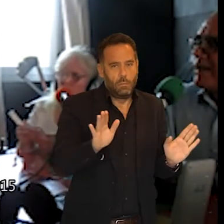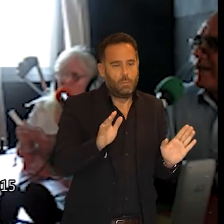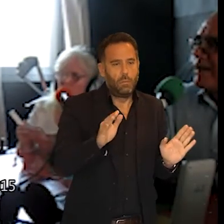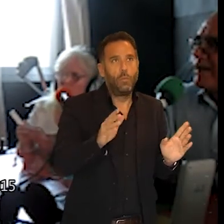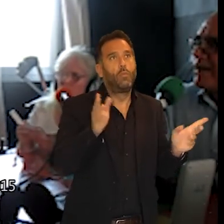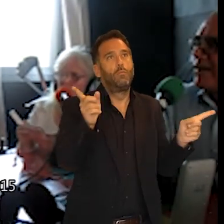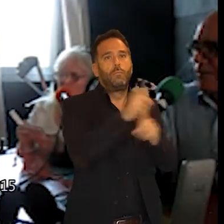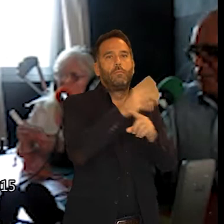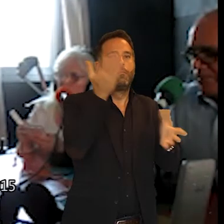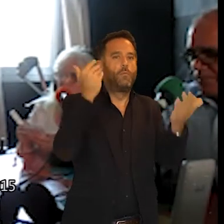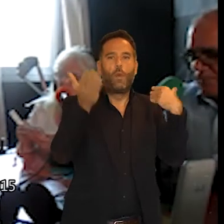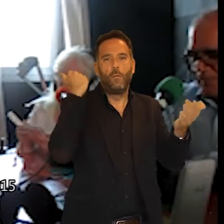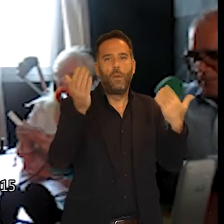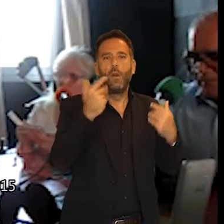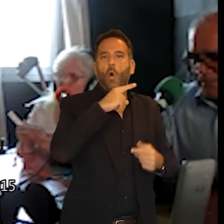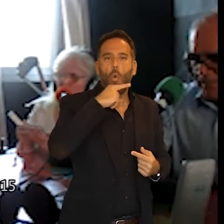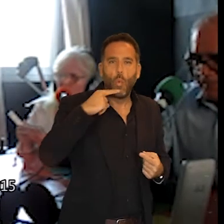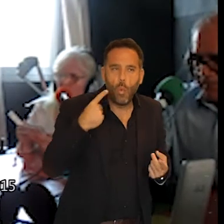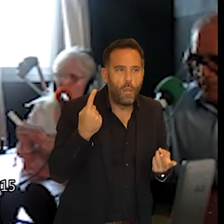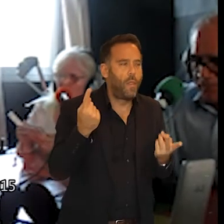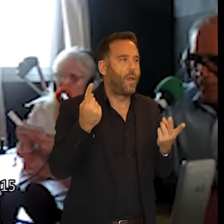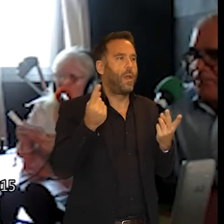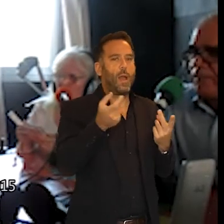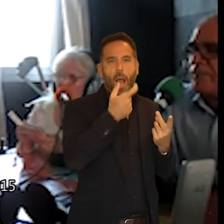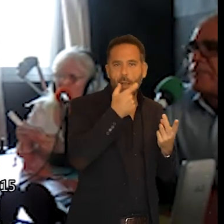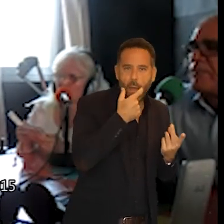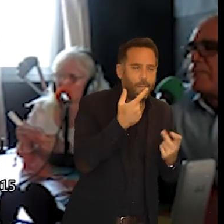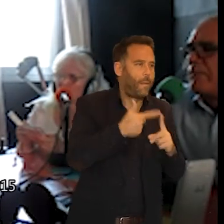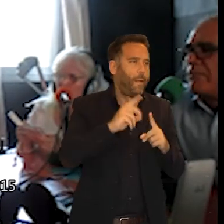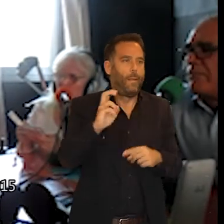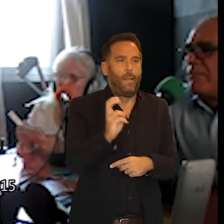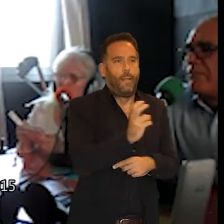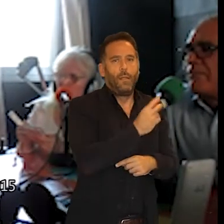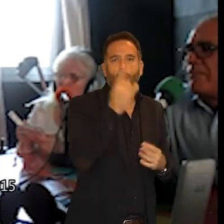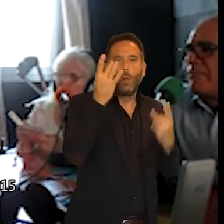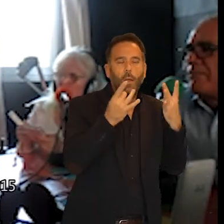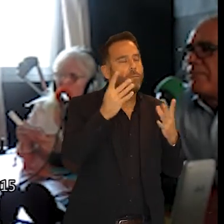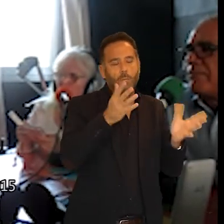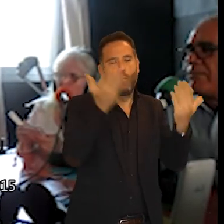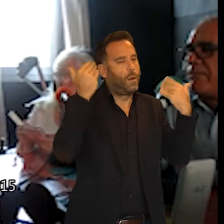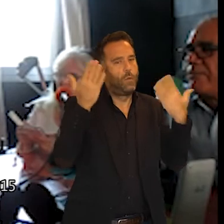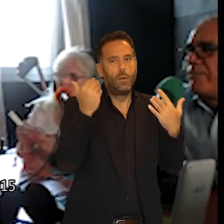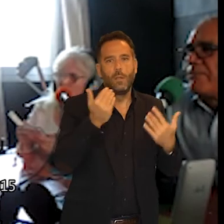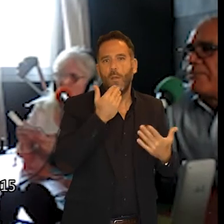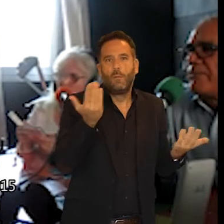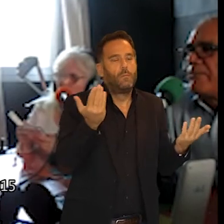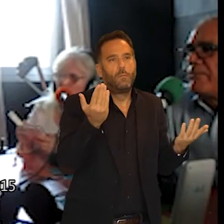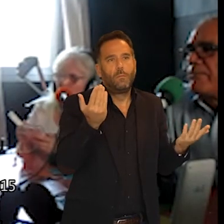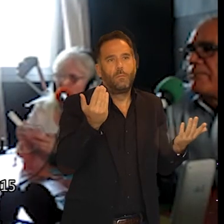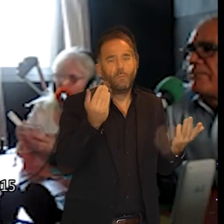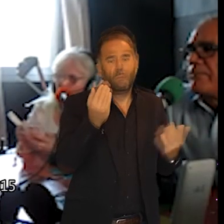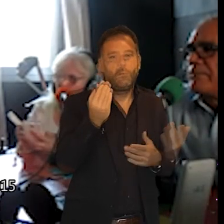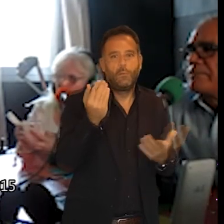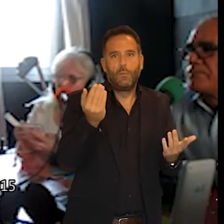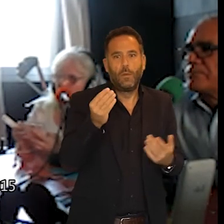no tengo cosas dulces en la casa ni cosas que no pueda comer. Porque si te quedas dormido otro mundo y mueren los niños,